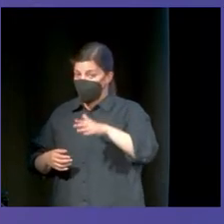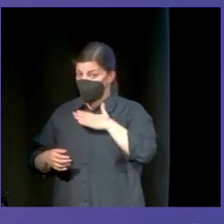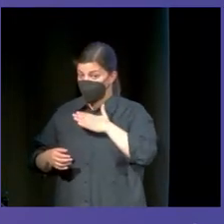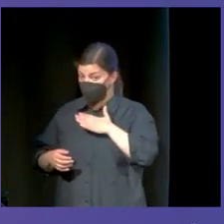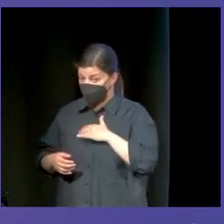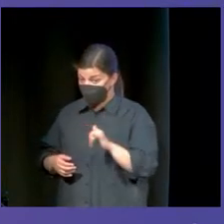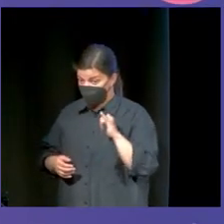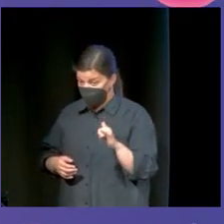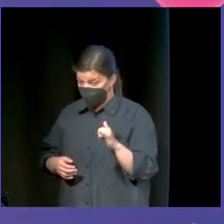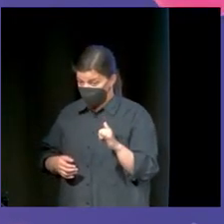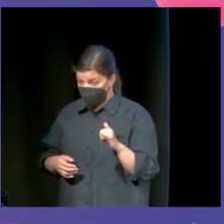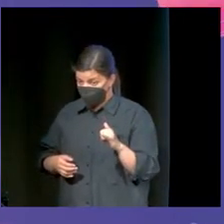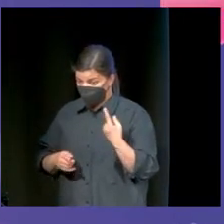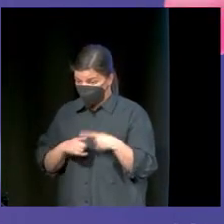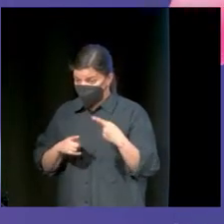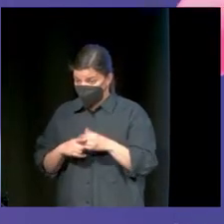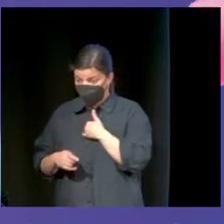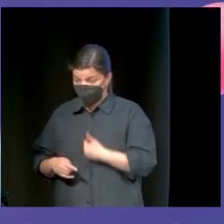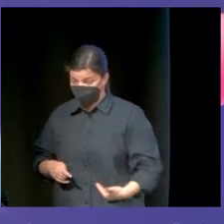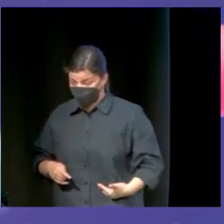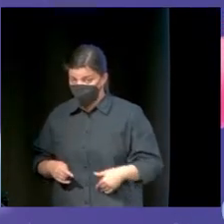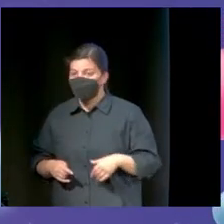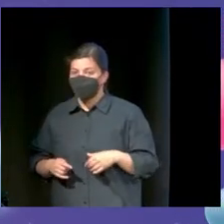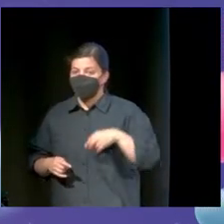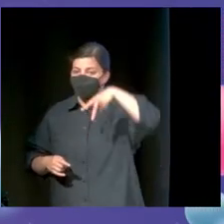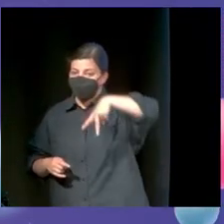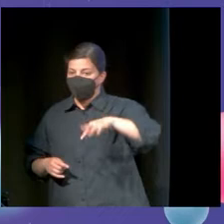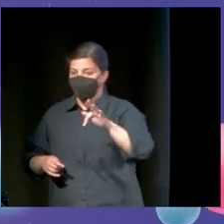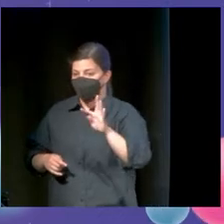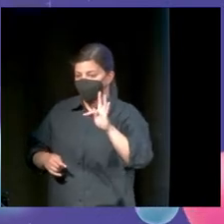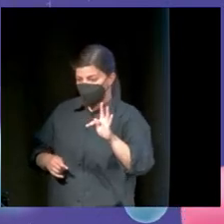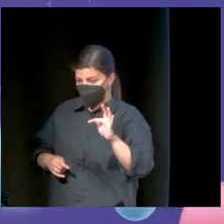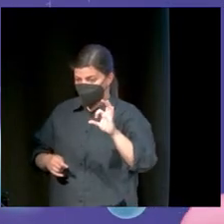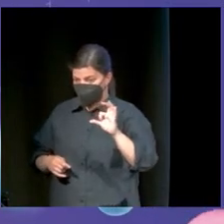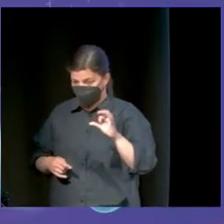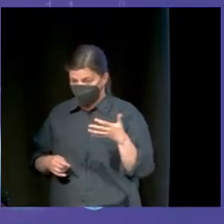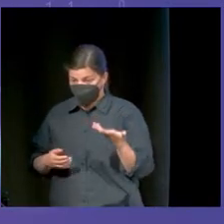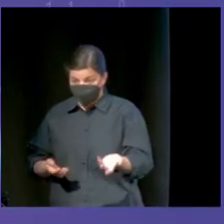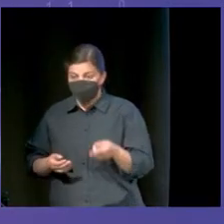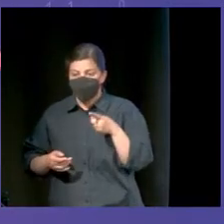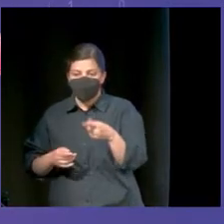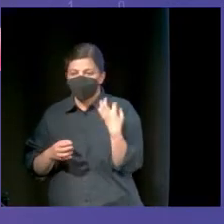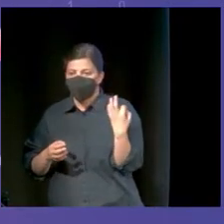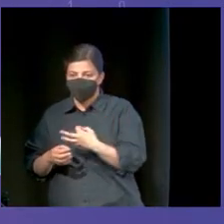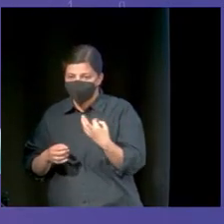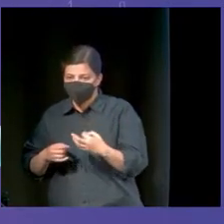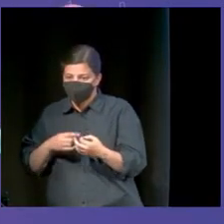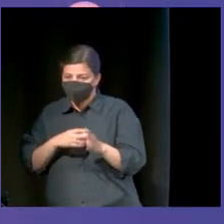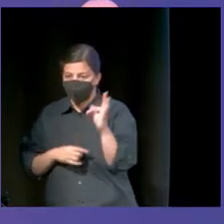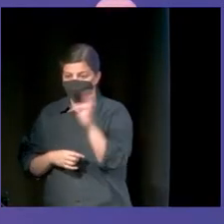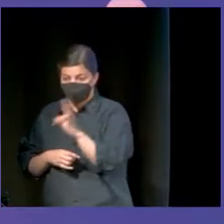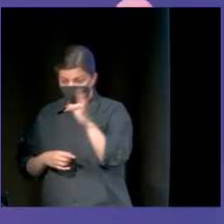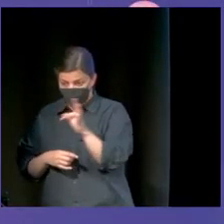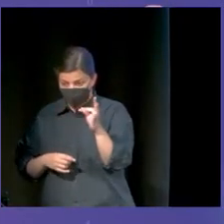no se ha hablado mucho de los ene efe test los en los en f3 al final son tokens criptográficos